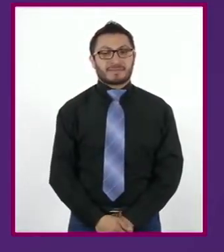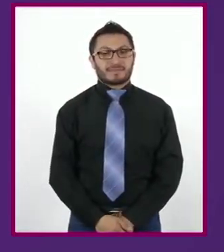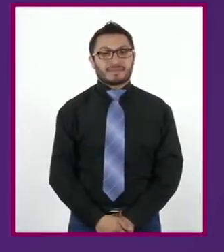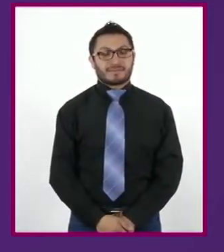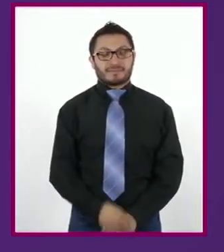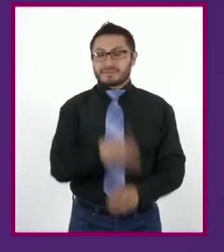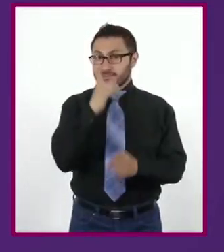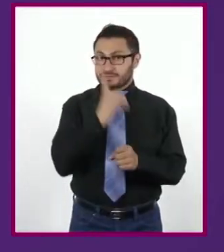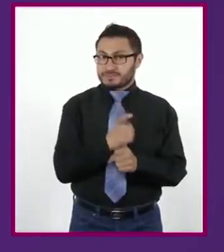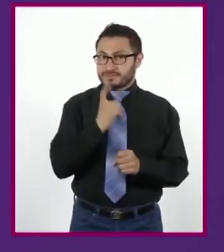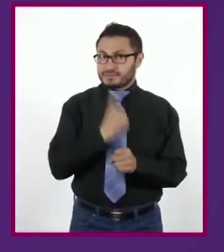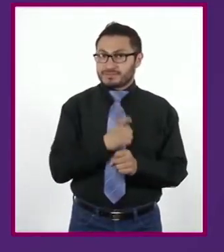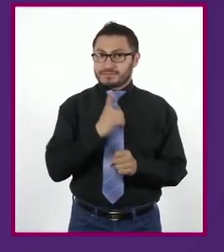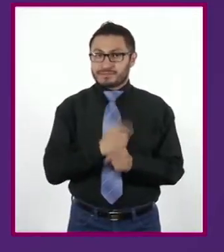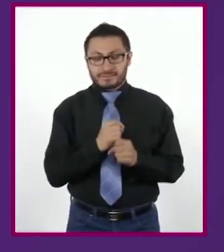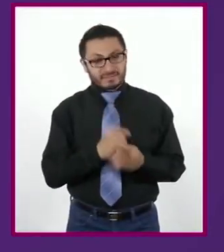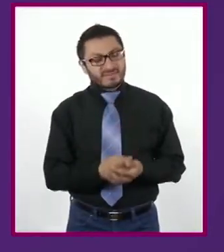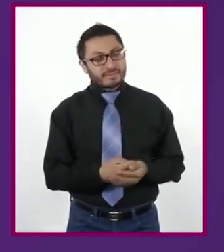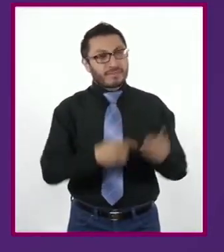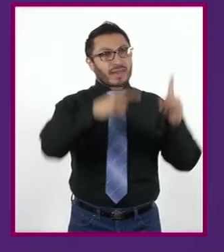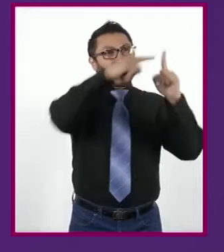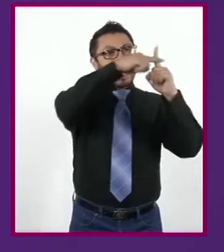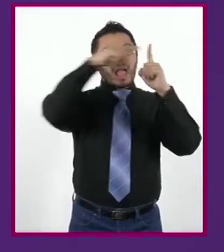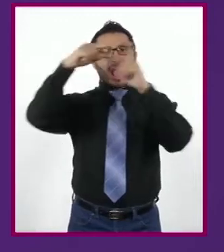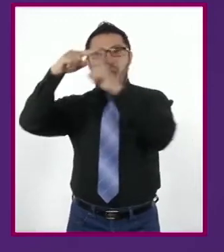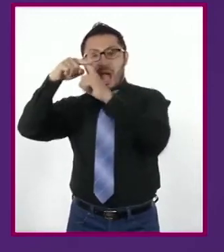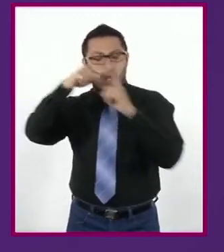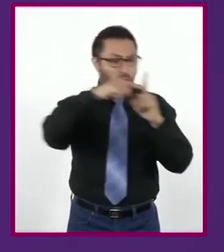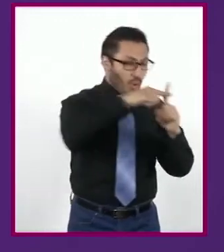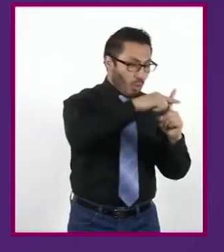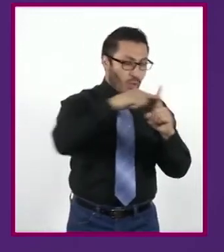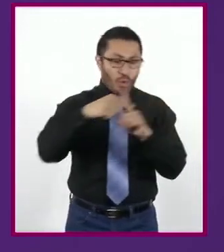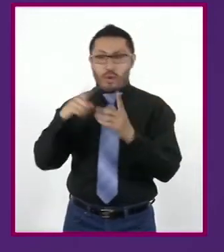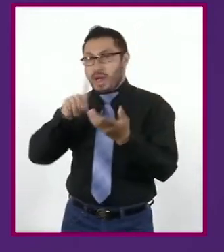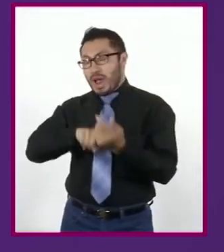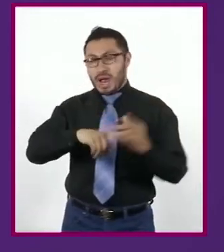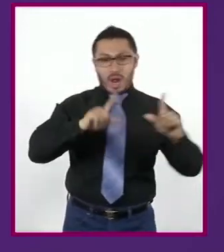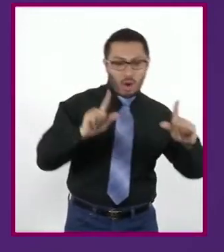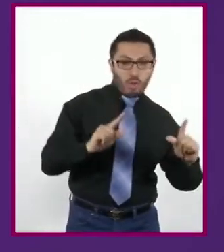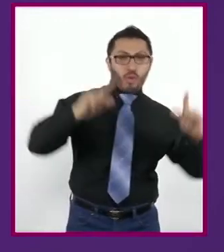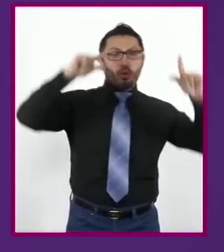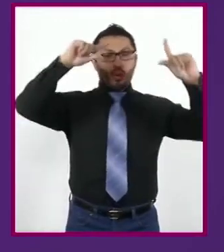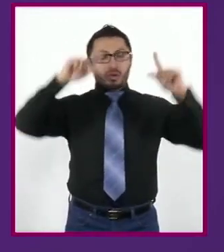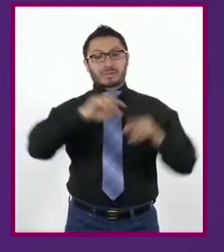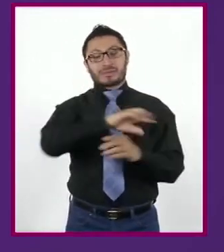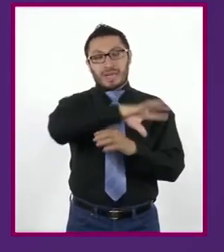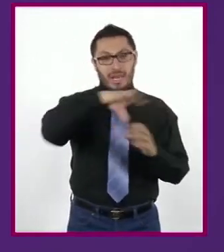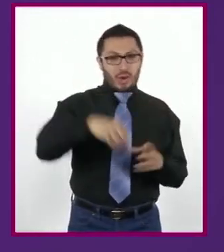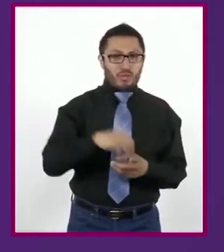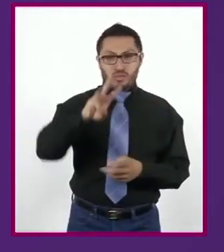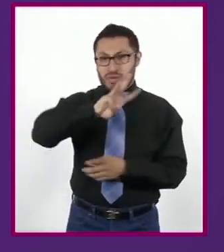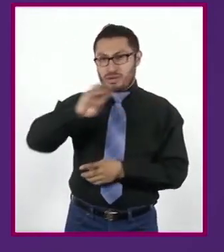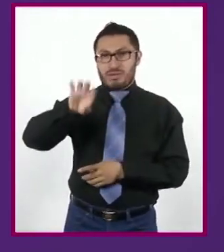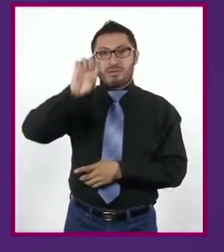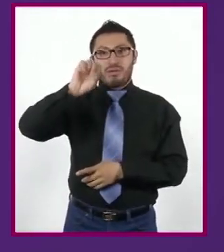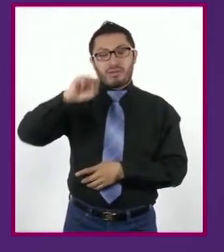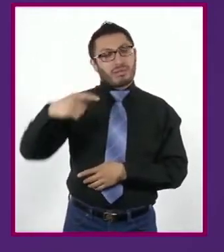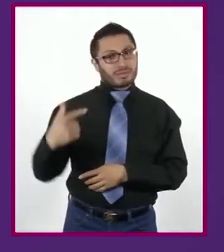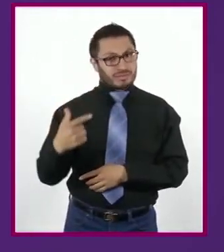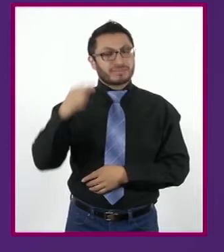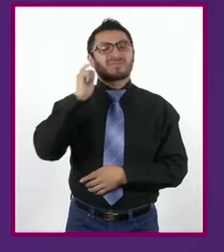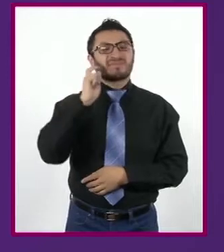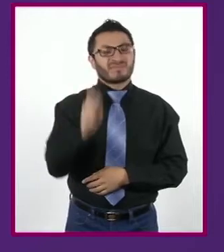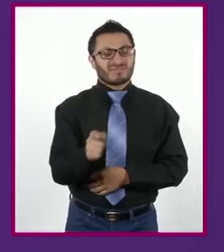Primera propiedad. La suma de los 4 ángulos internos es igual a 360 grados.